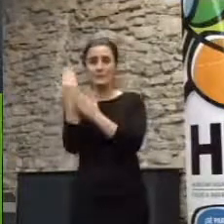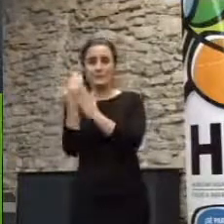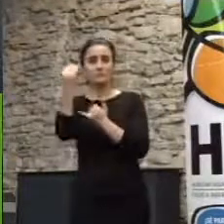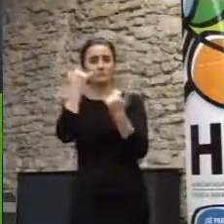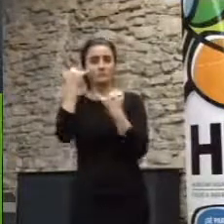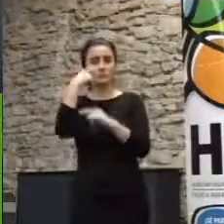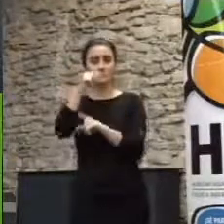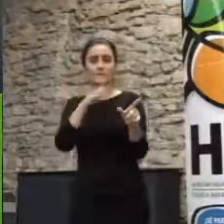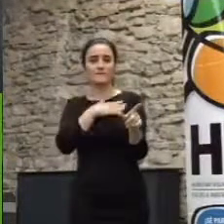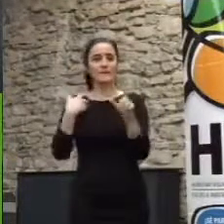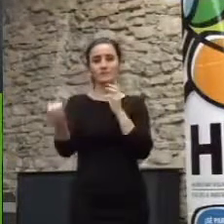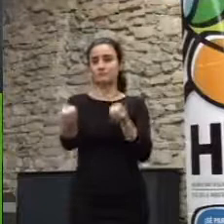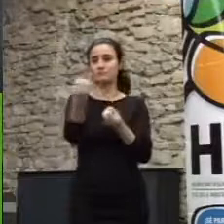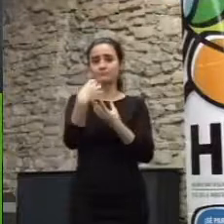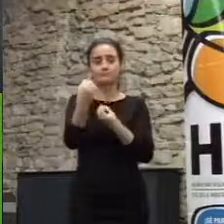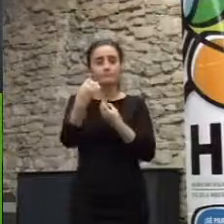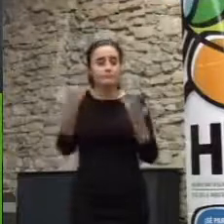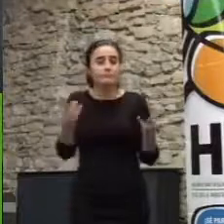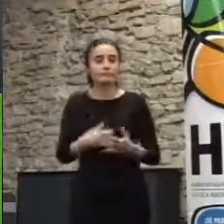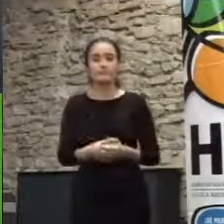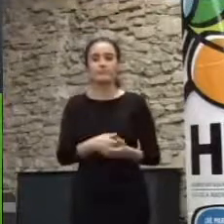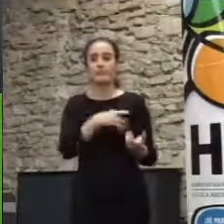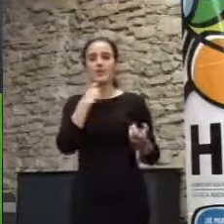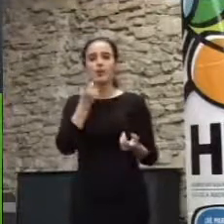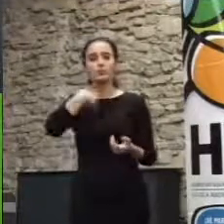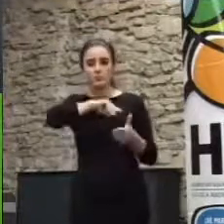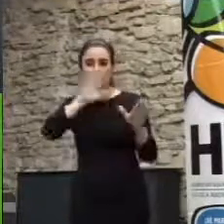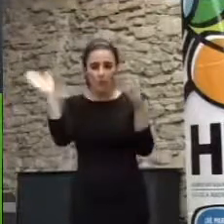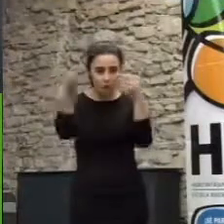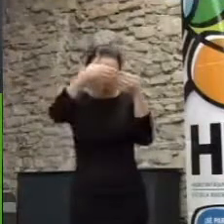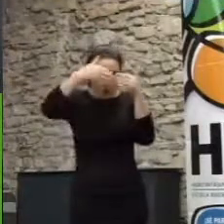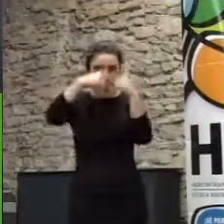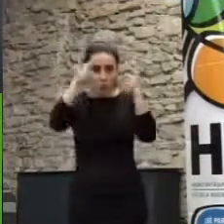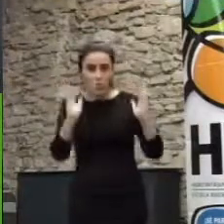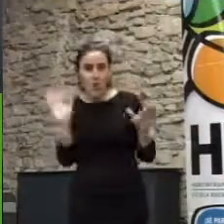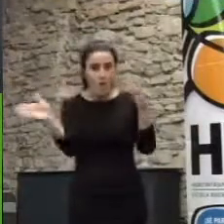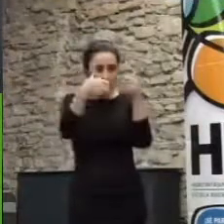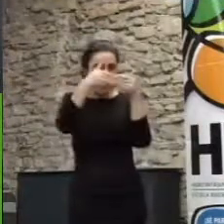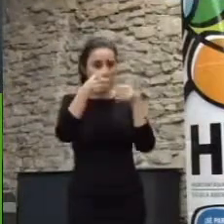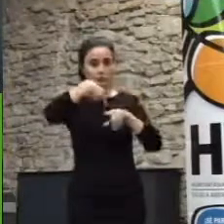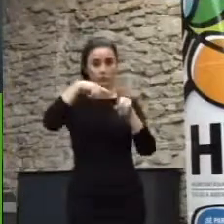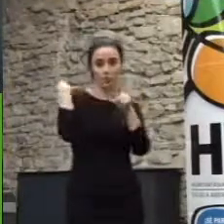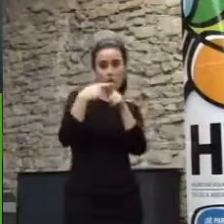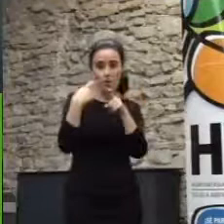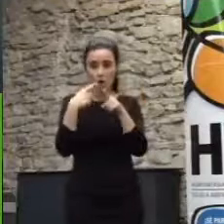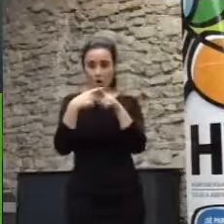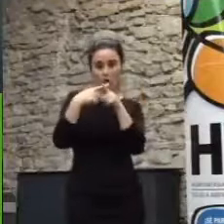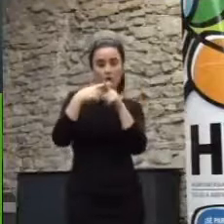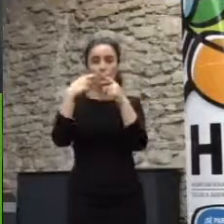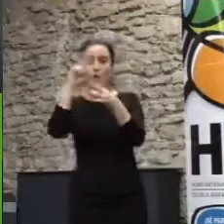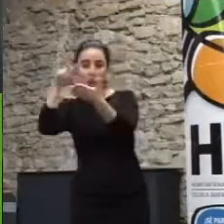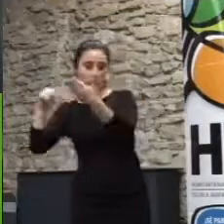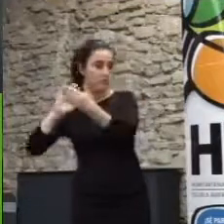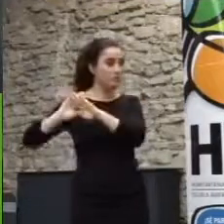que quieren explicarme cosas. Yo creo que no estamos ocultos en cuevas y hacemos cosas al margen de nuestros lectores